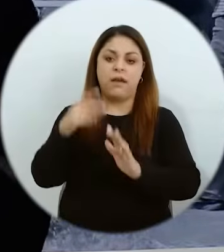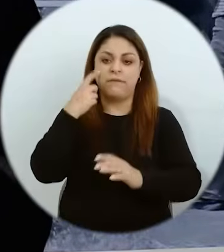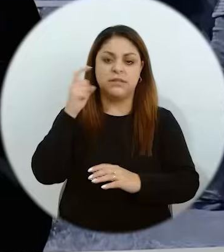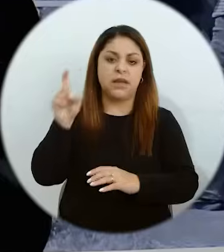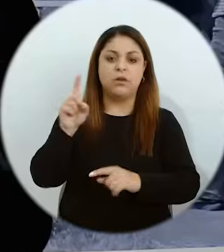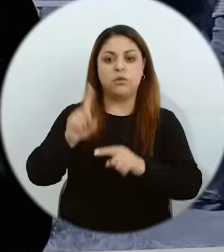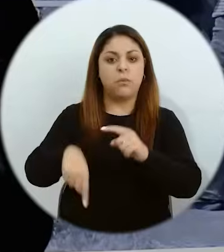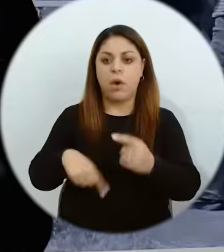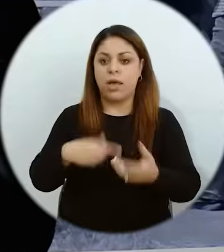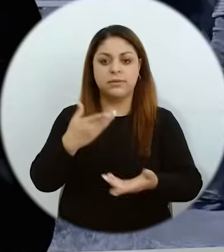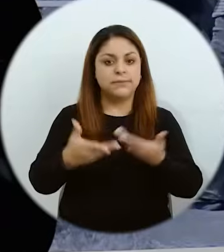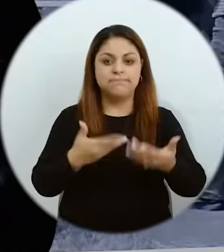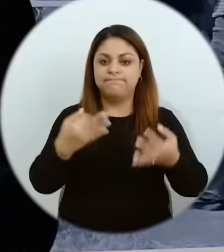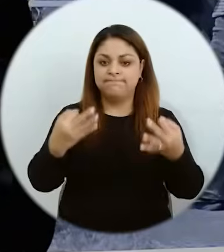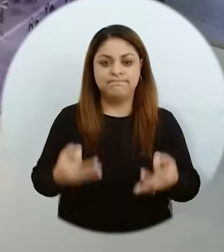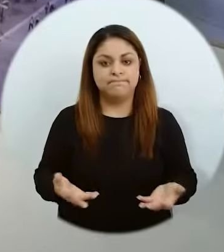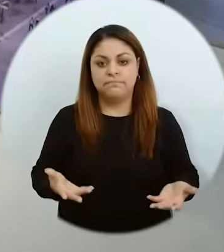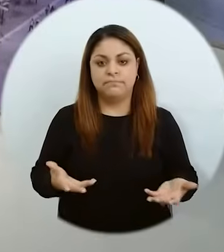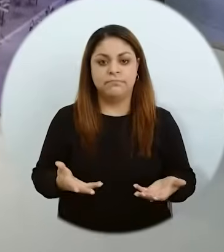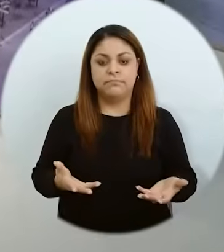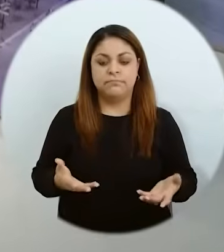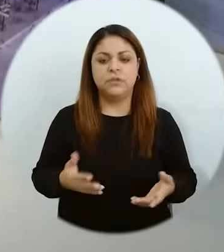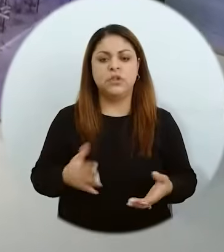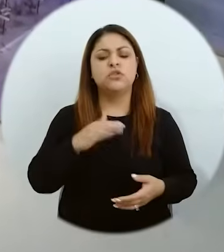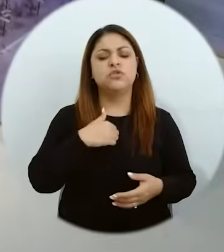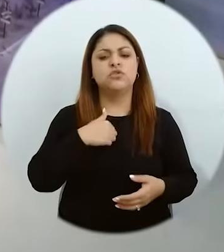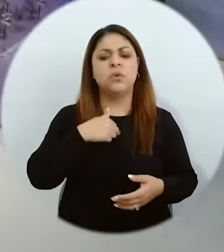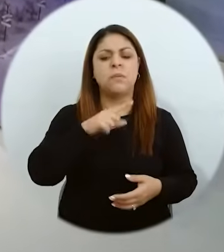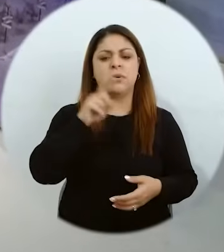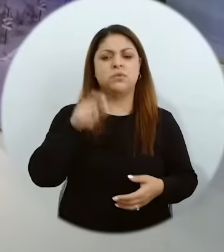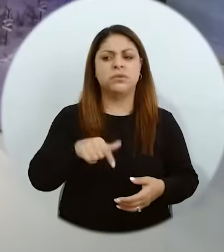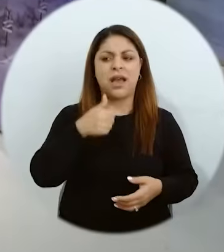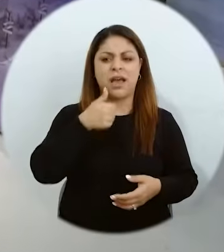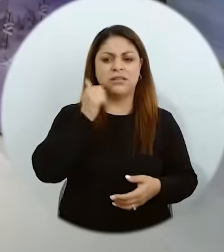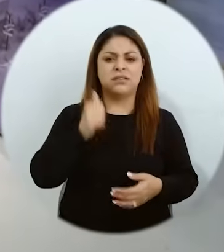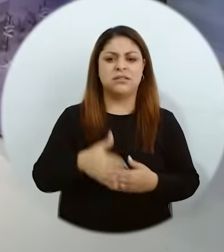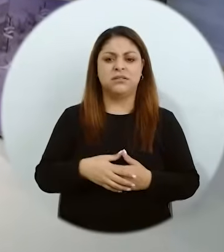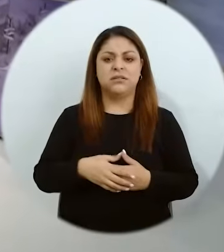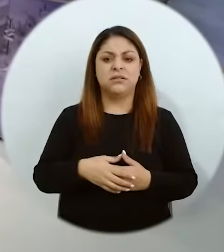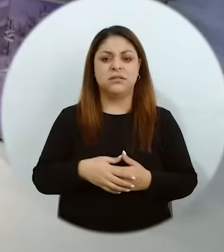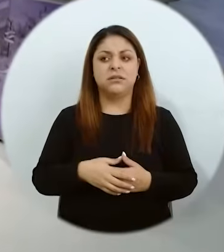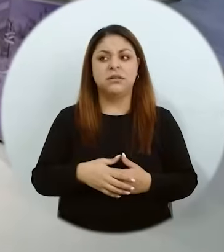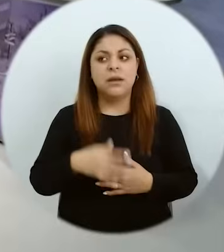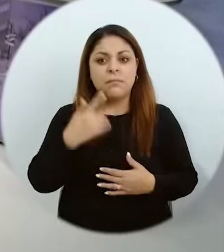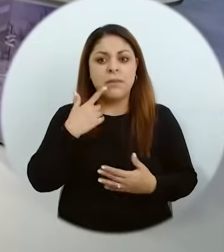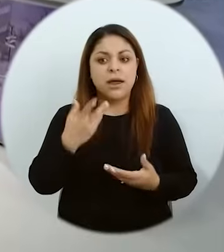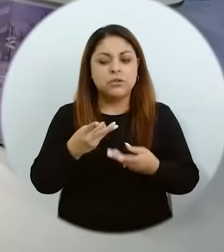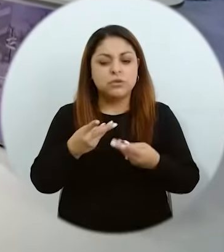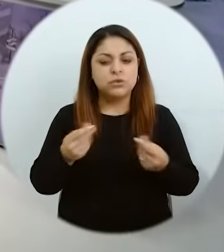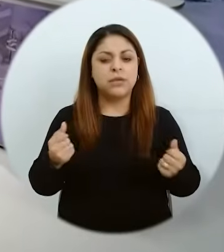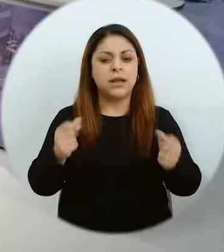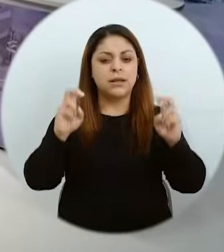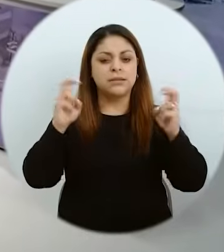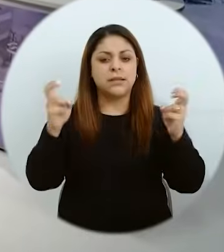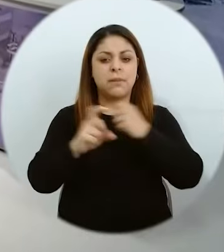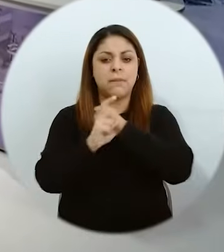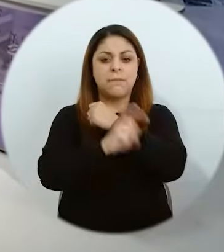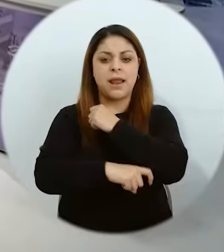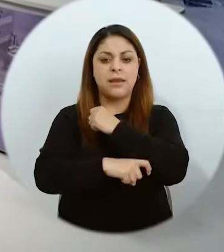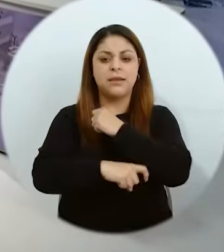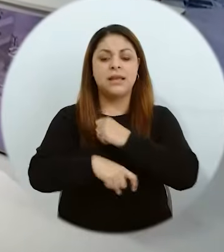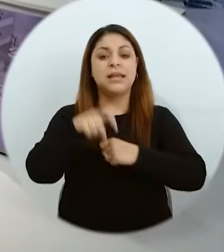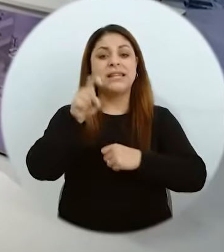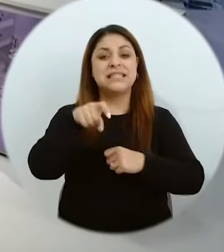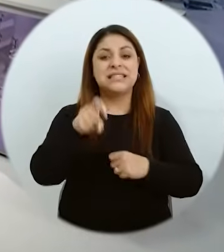hay una regla fiscal que no permite hacerlo. Pregunté ayer, para poder medio solventar el